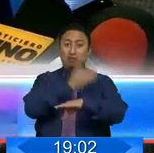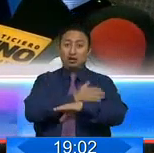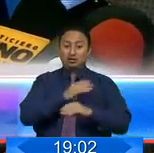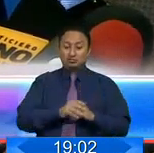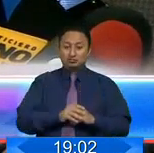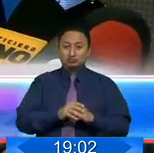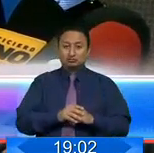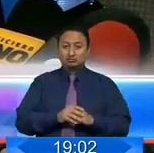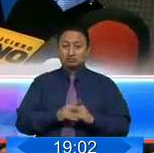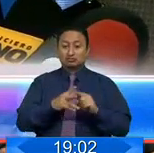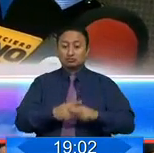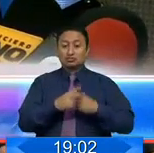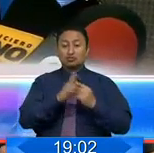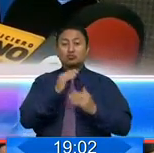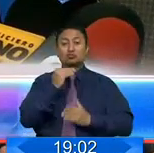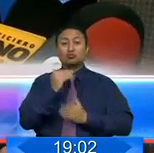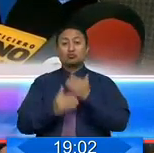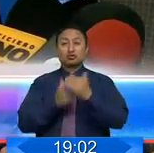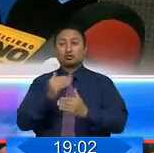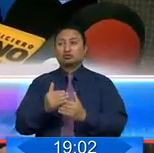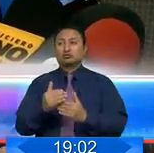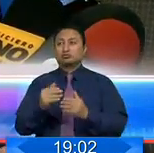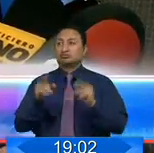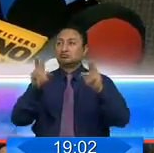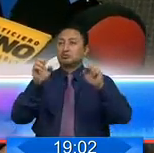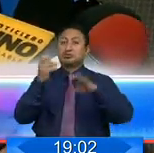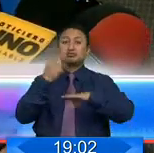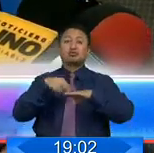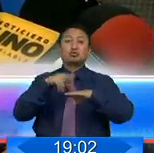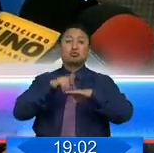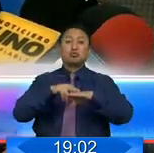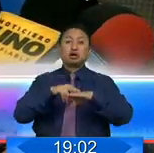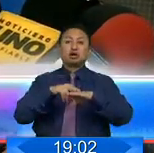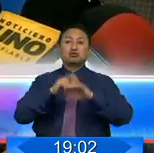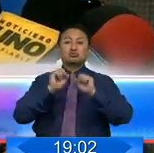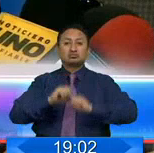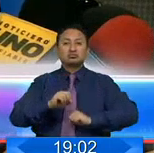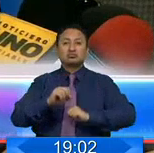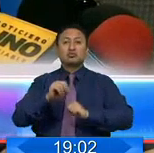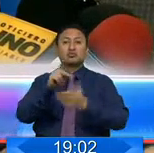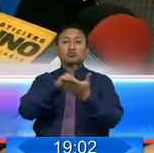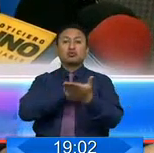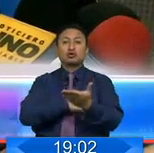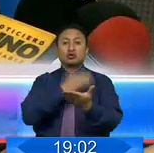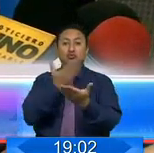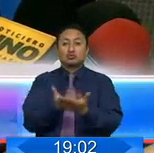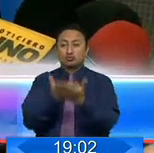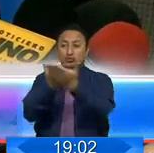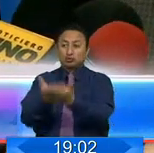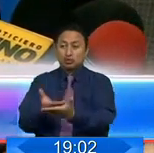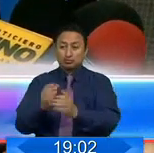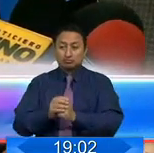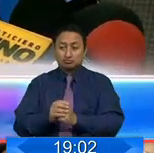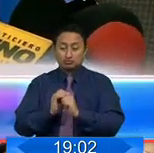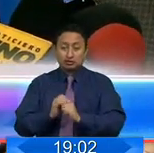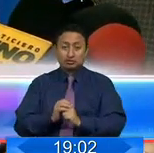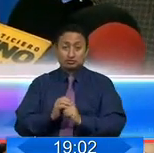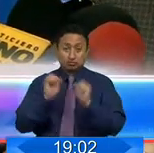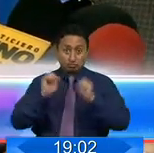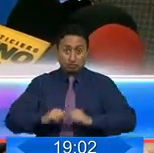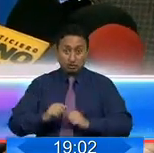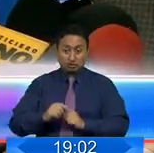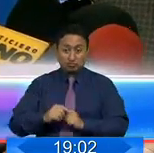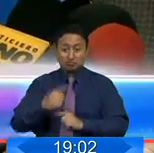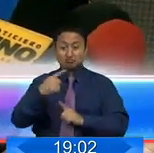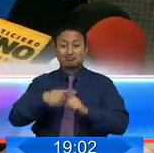un proceso, llamémosle normal, cotidiano, de presentación de un proyecto, etcétera, muy probablemente no lleguemos a tener en el mes de